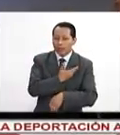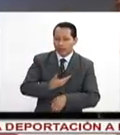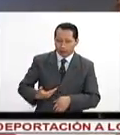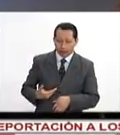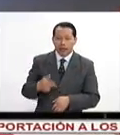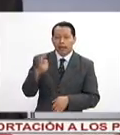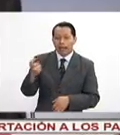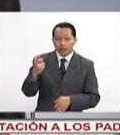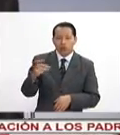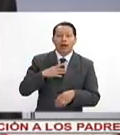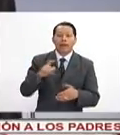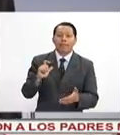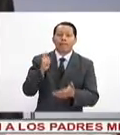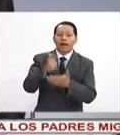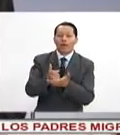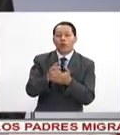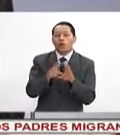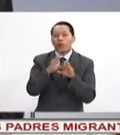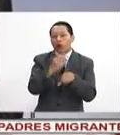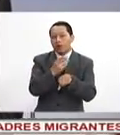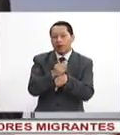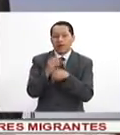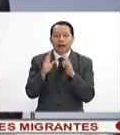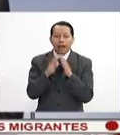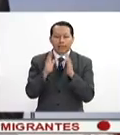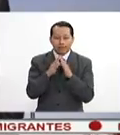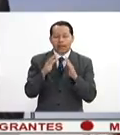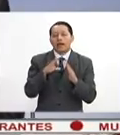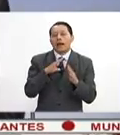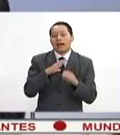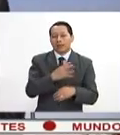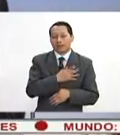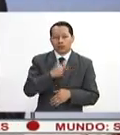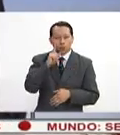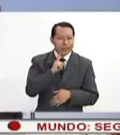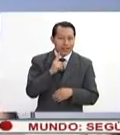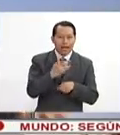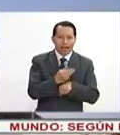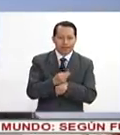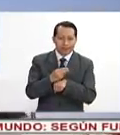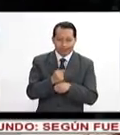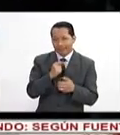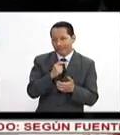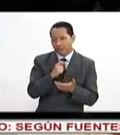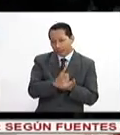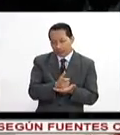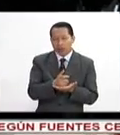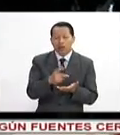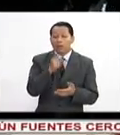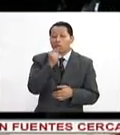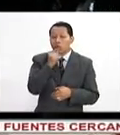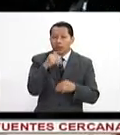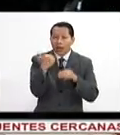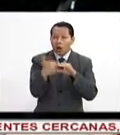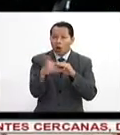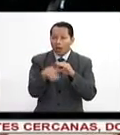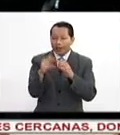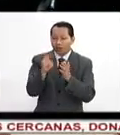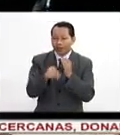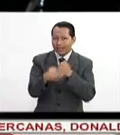Temer habría pagado la remodelación de la casa de una de sus hijas. Policías encontraron un correo electrónico